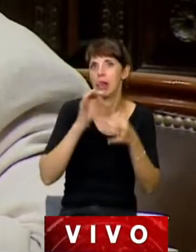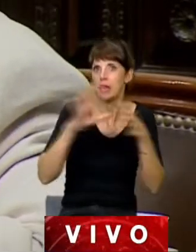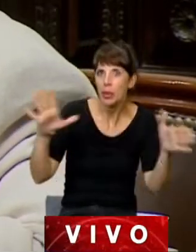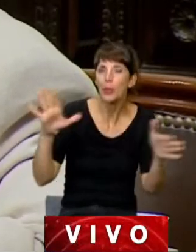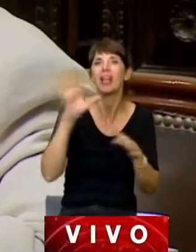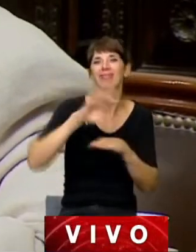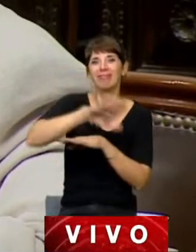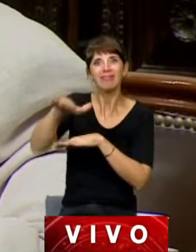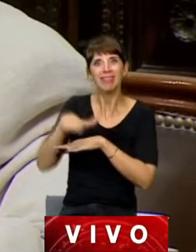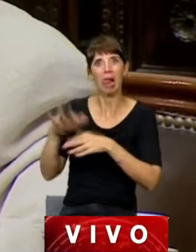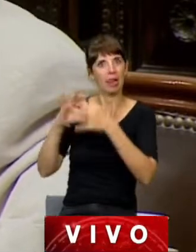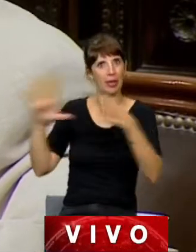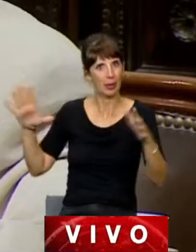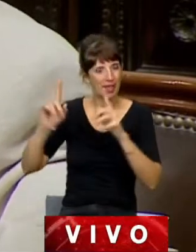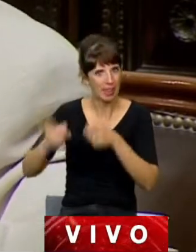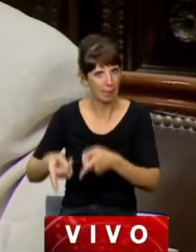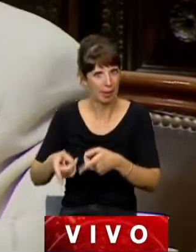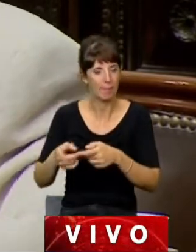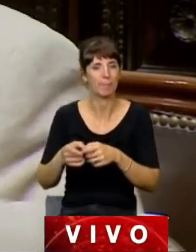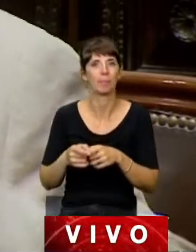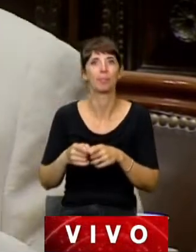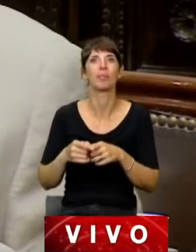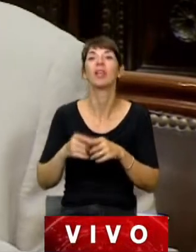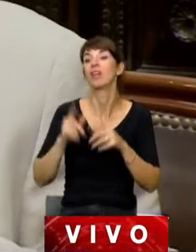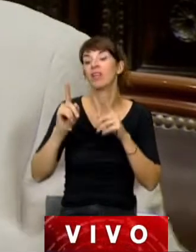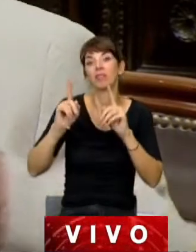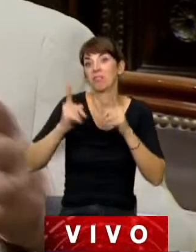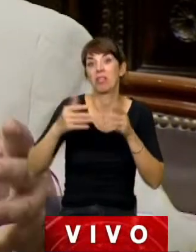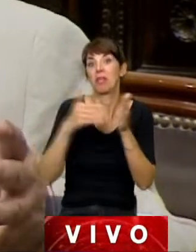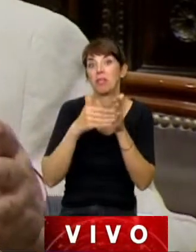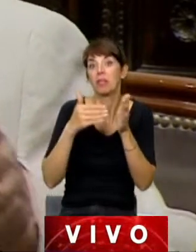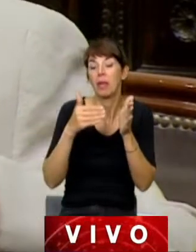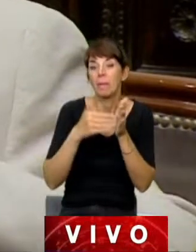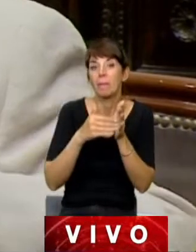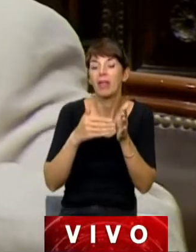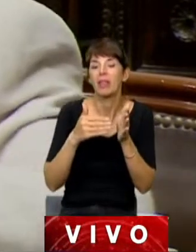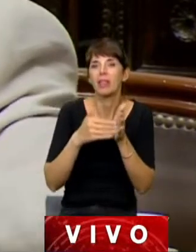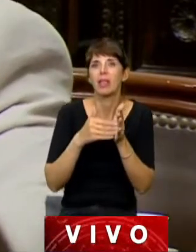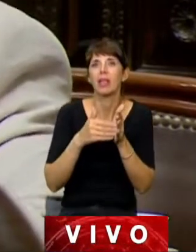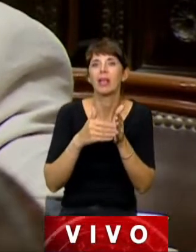estacionamiento, así como situaciones particulares del régimen de asignaciones.